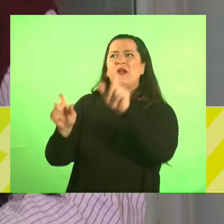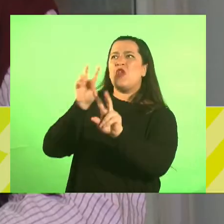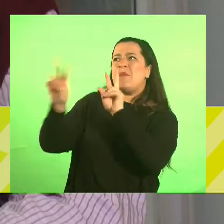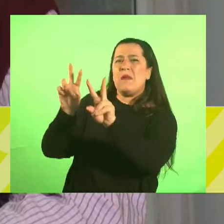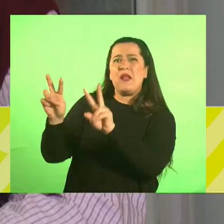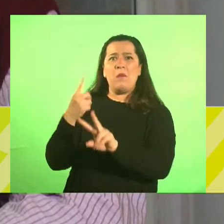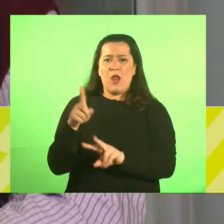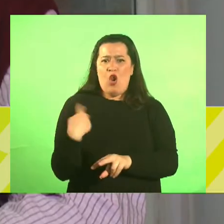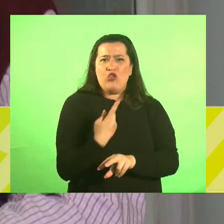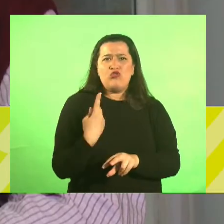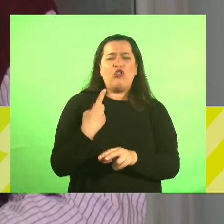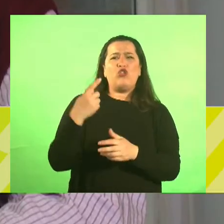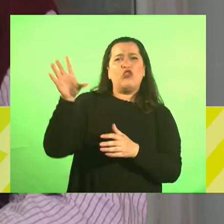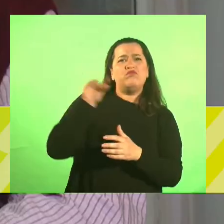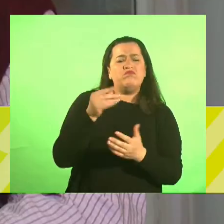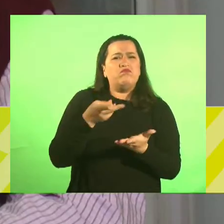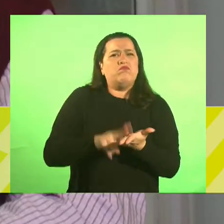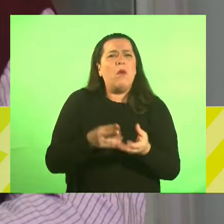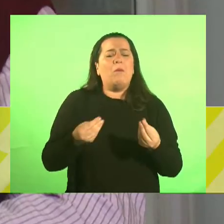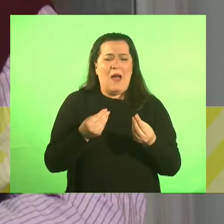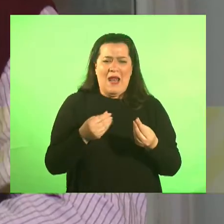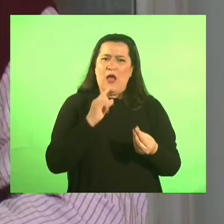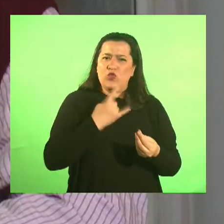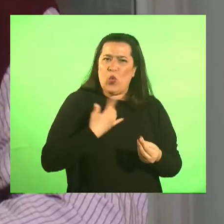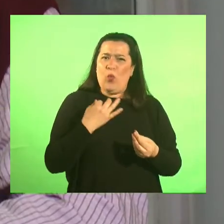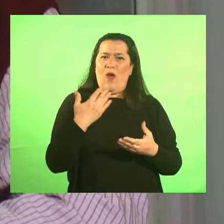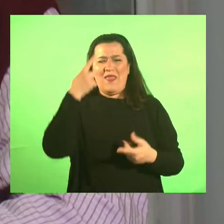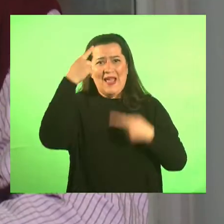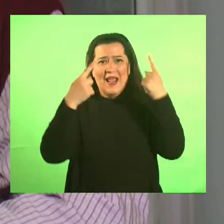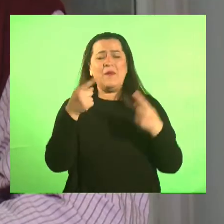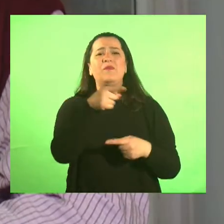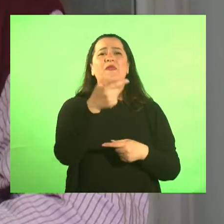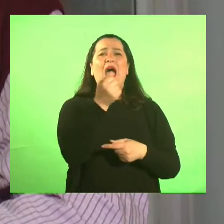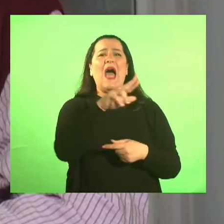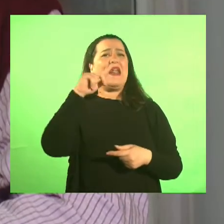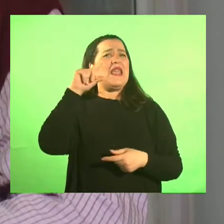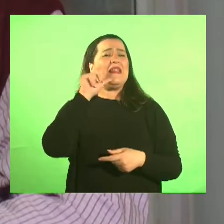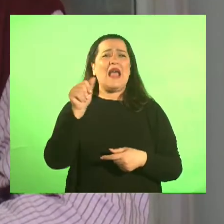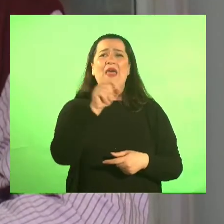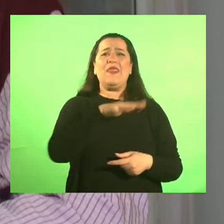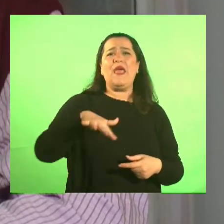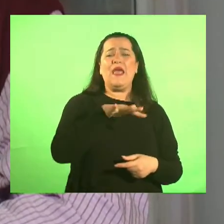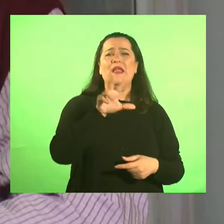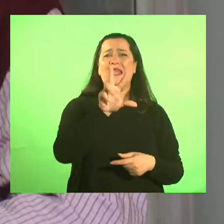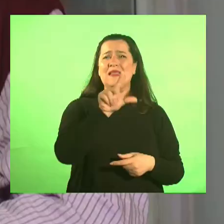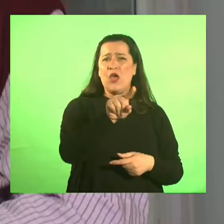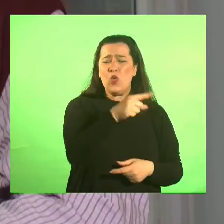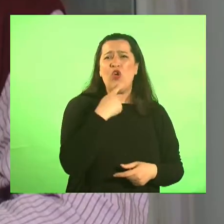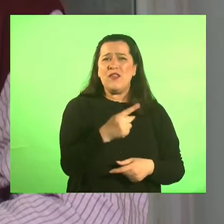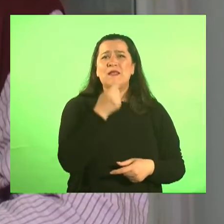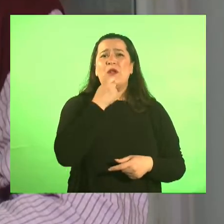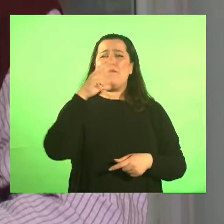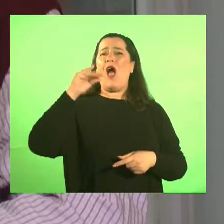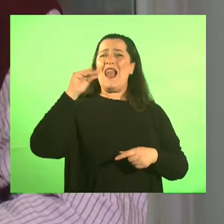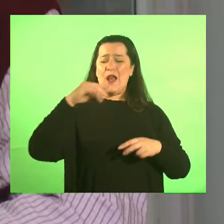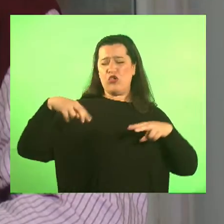que repetimos o lo que enunciamos para poder crear. Mi amigo Julio Arrieta de Villa 21 decía, siempre cuando a la noche uno camina,